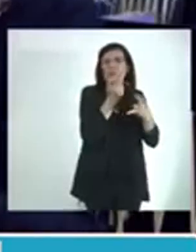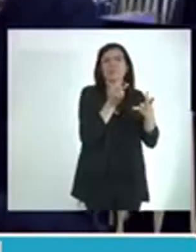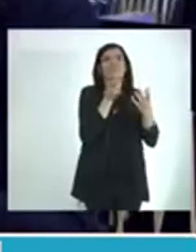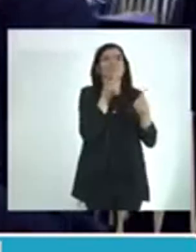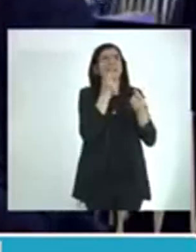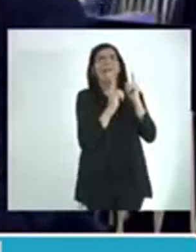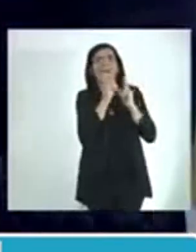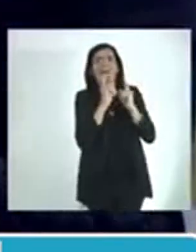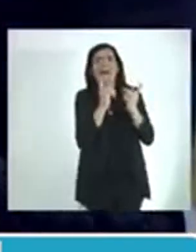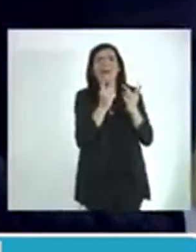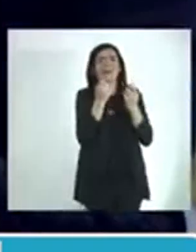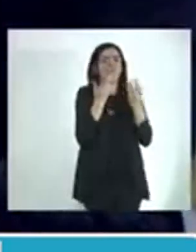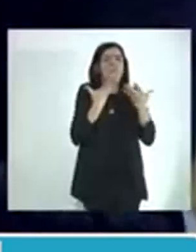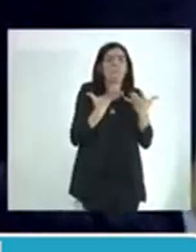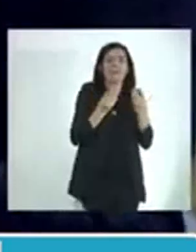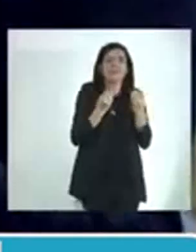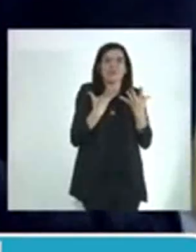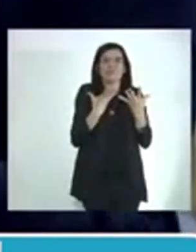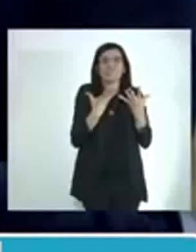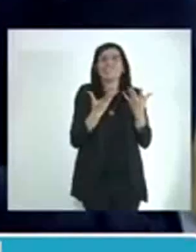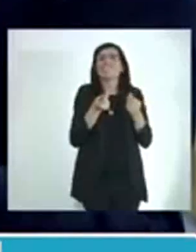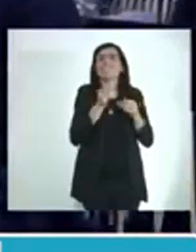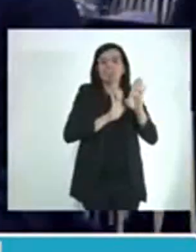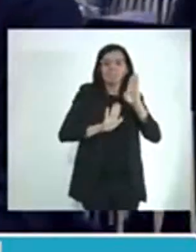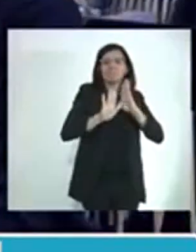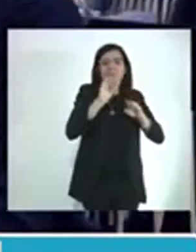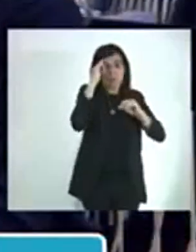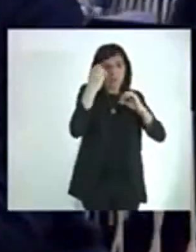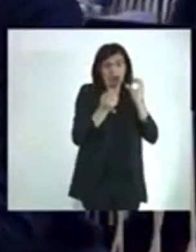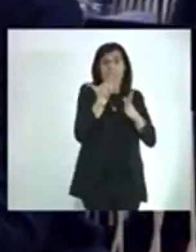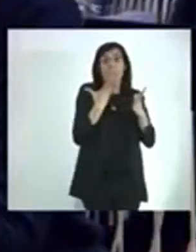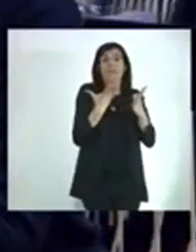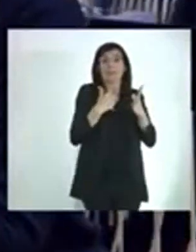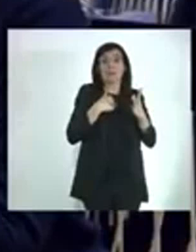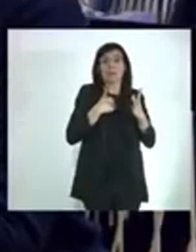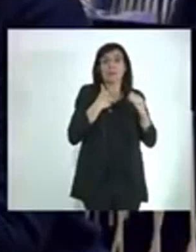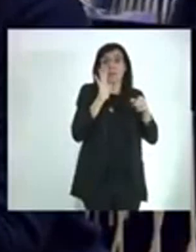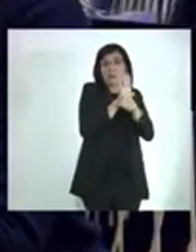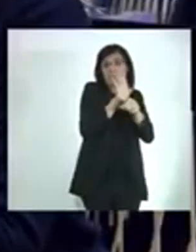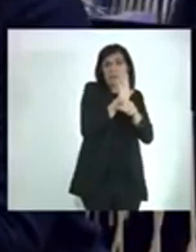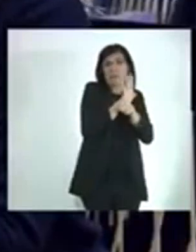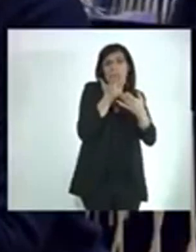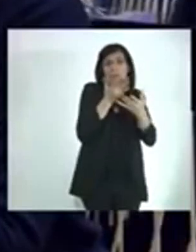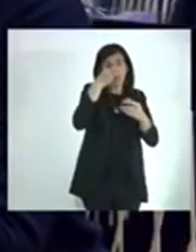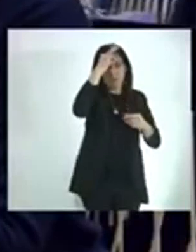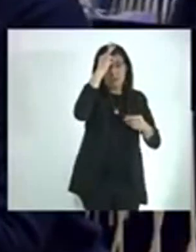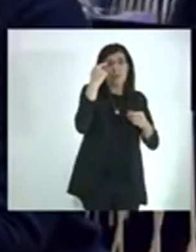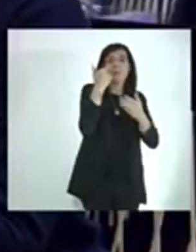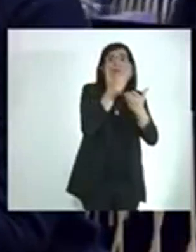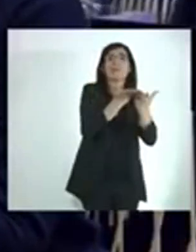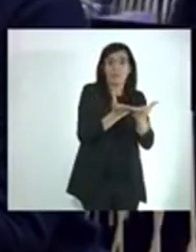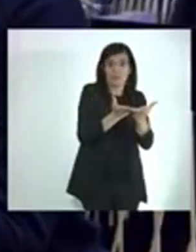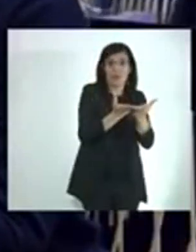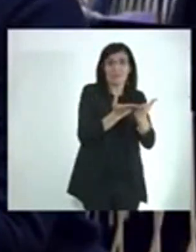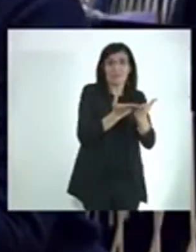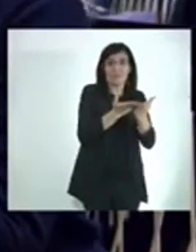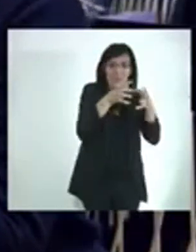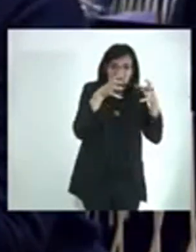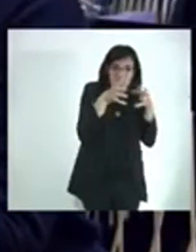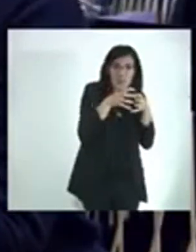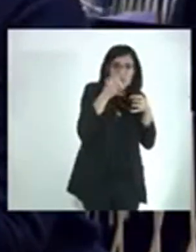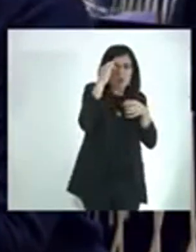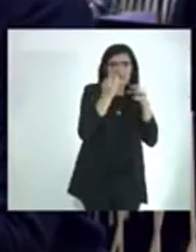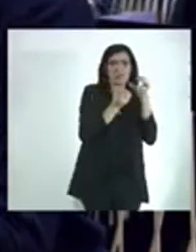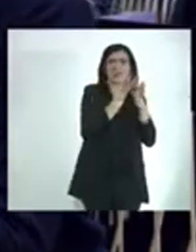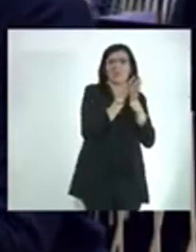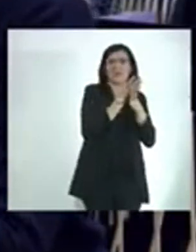una situación, construyen, ¿cierto? Crean una obra, hacen su creación colectiva, y los